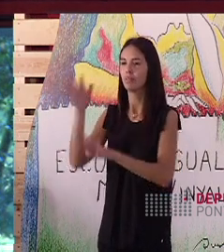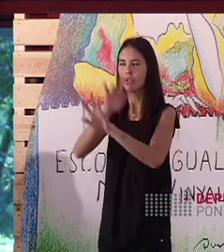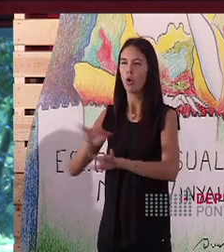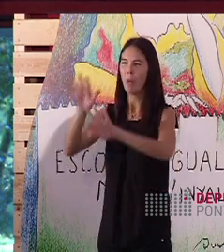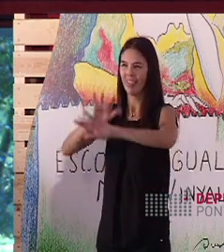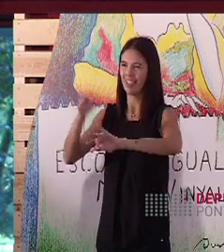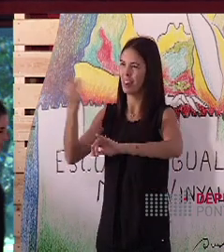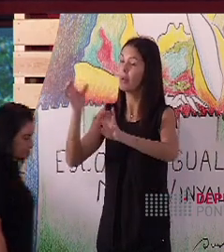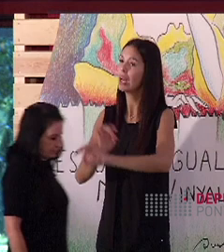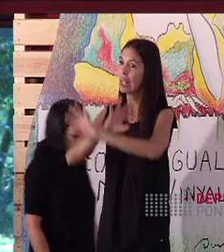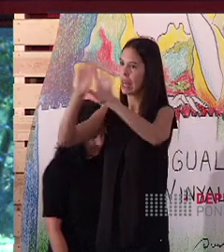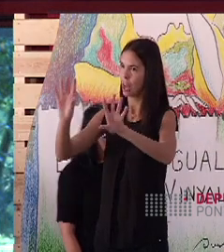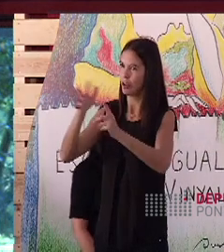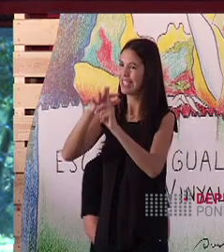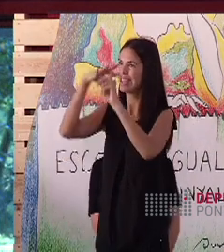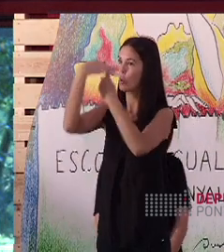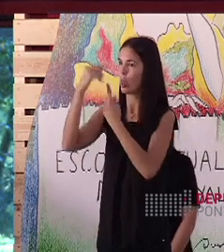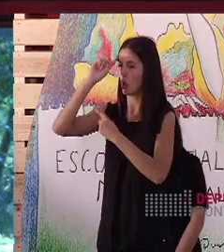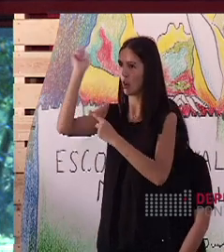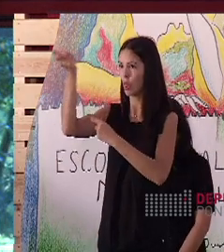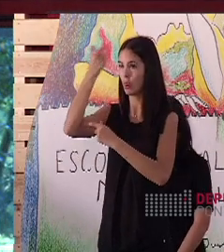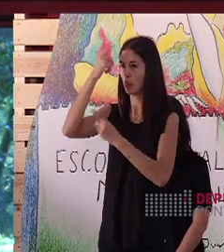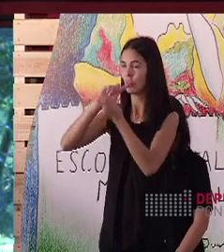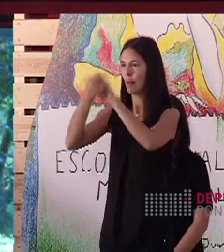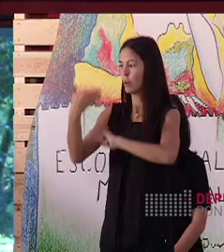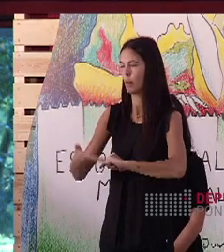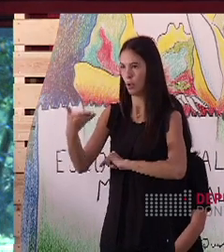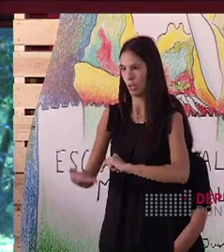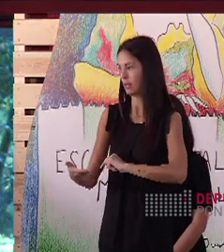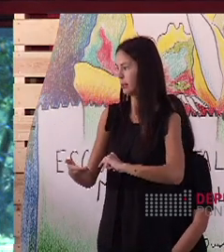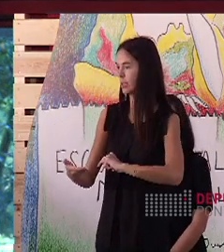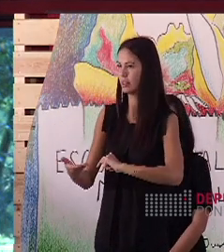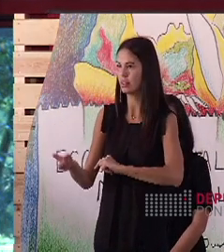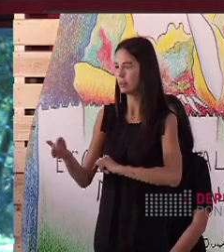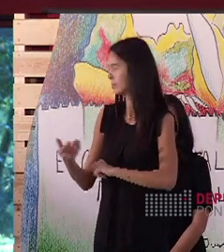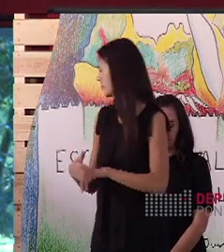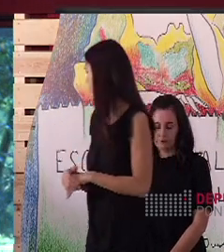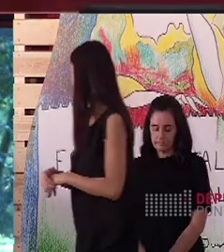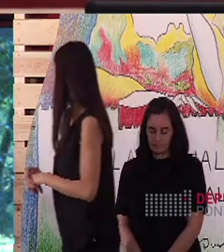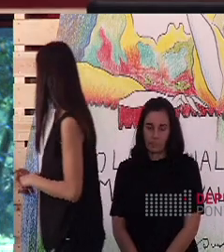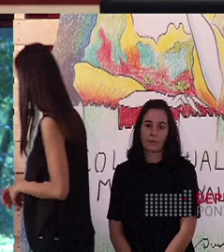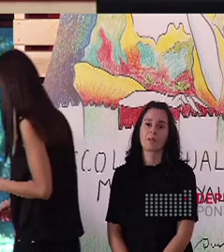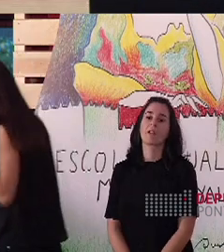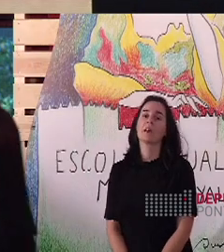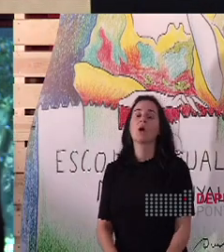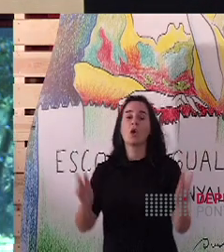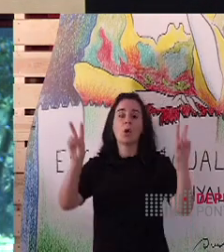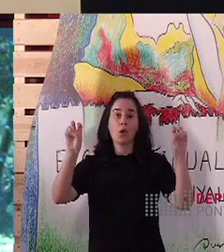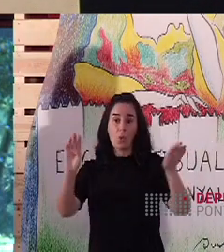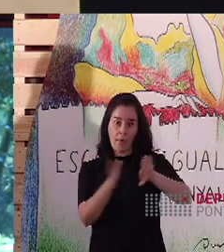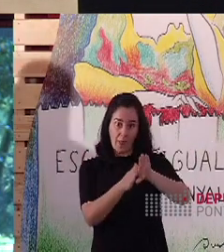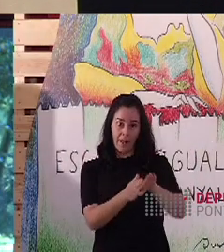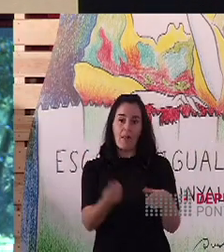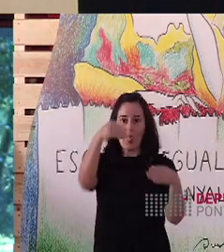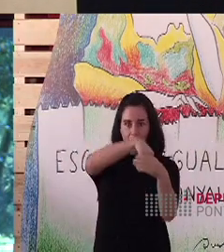convencerse de que hay que hacer cambios importantes. Dentro de la Nueva Izquierda se consideraba que la